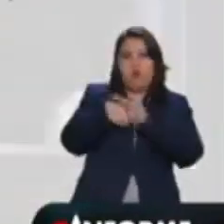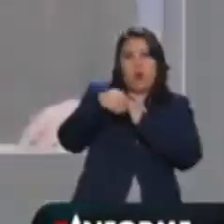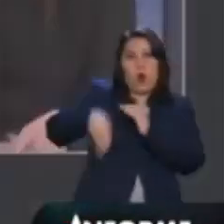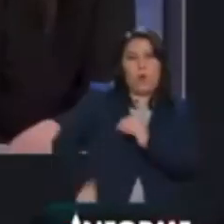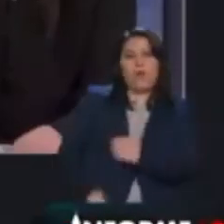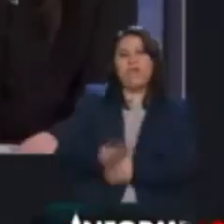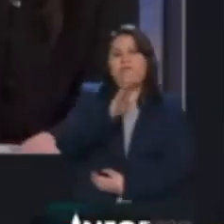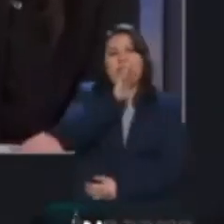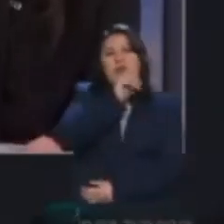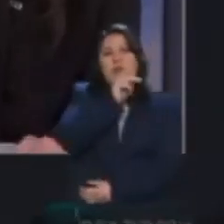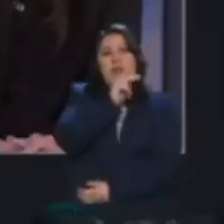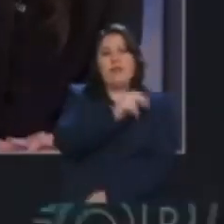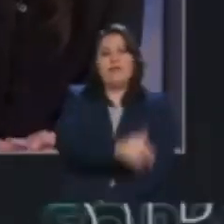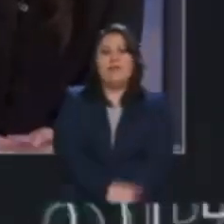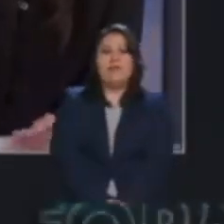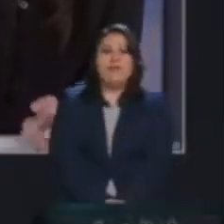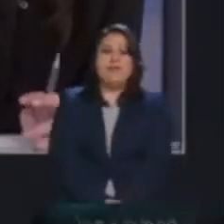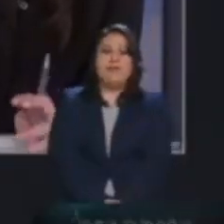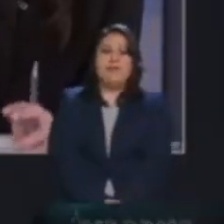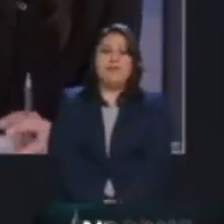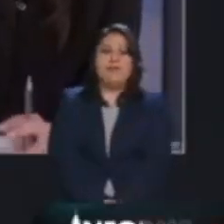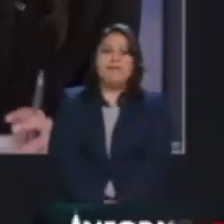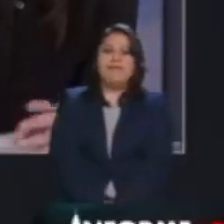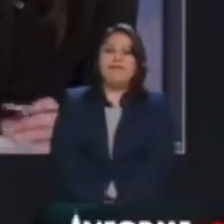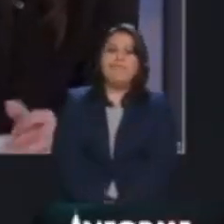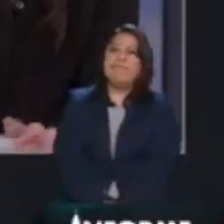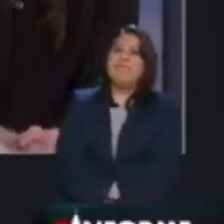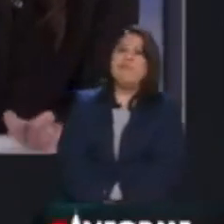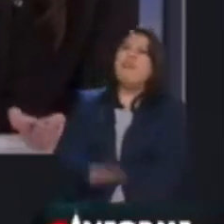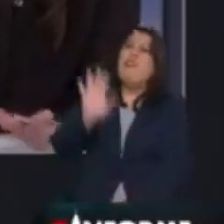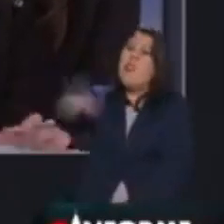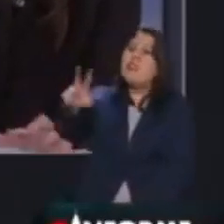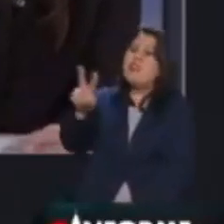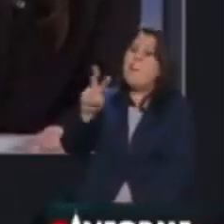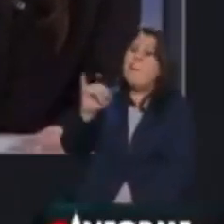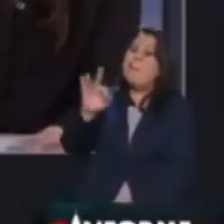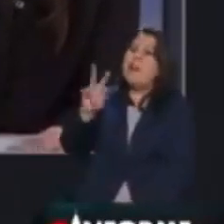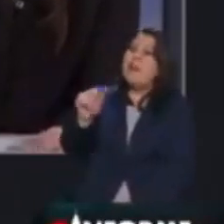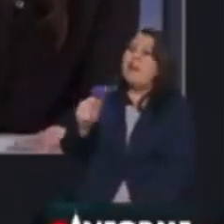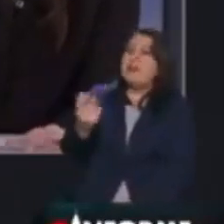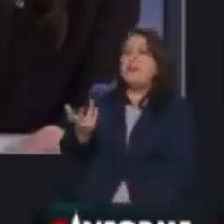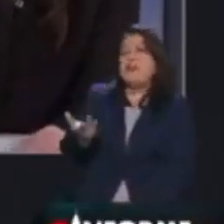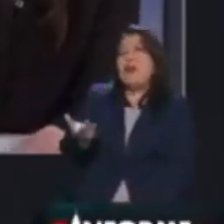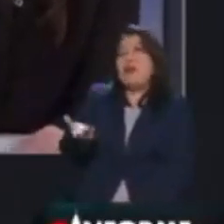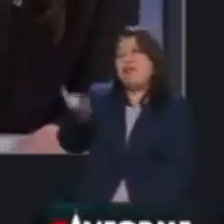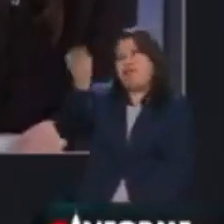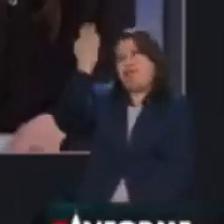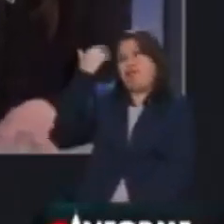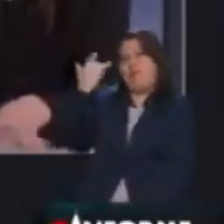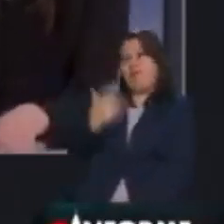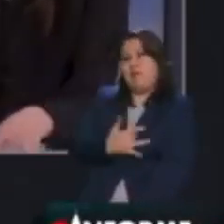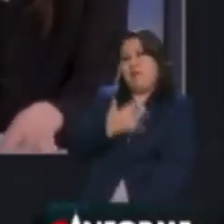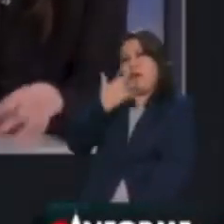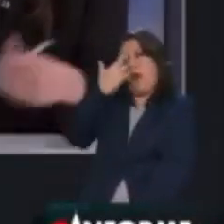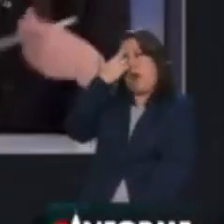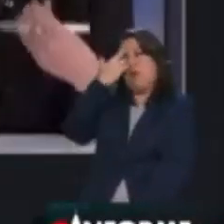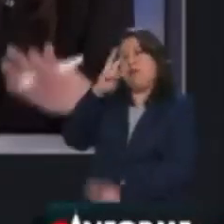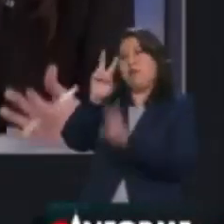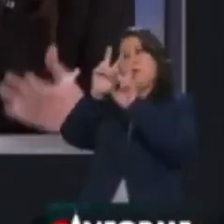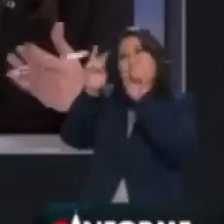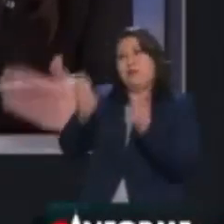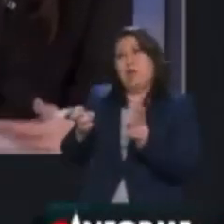Capital. Víctor, ¿cómo la ves? A ver, Ya sabíamos el tema de cómo de